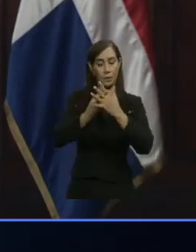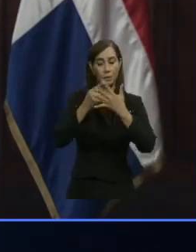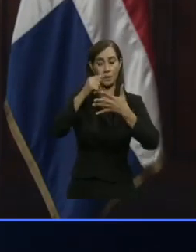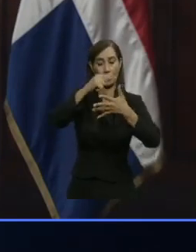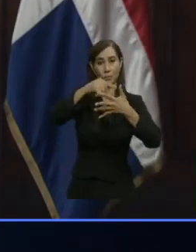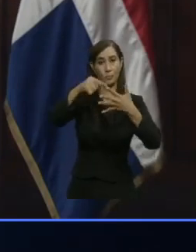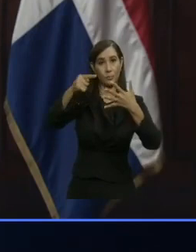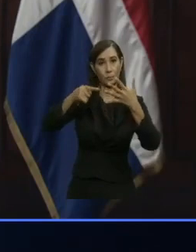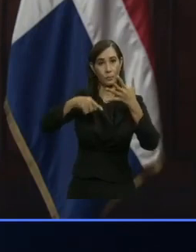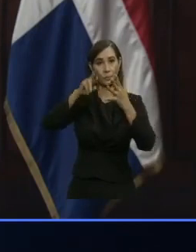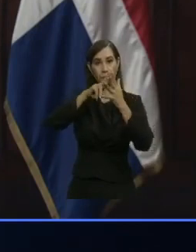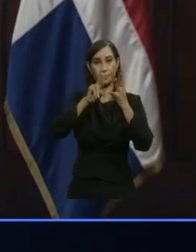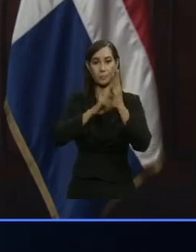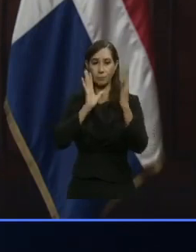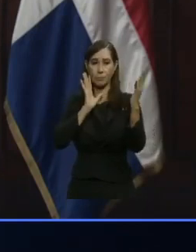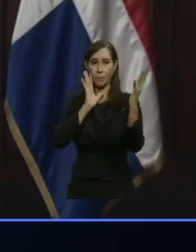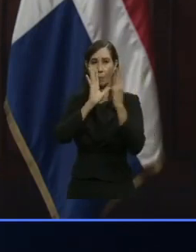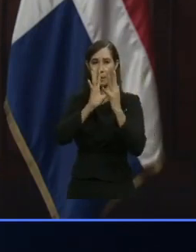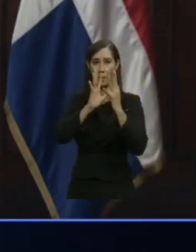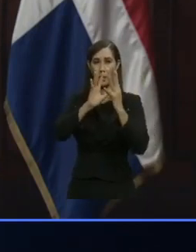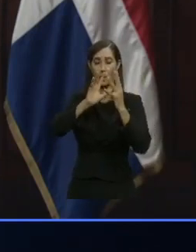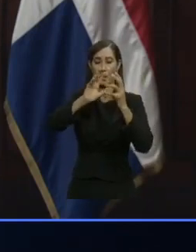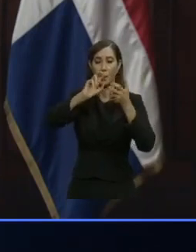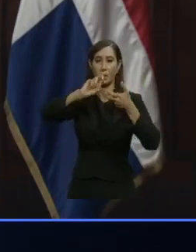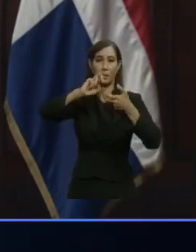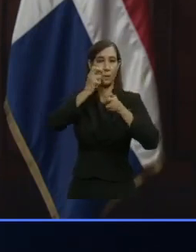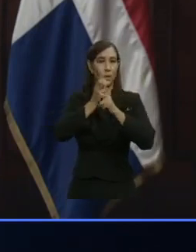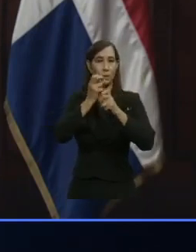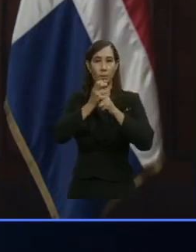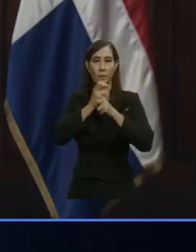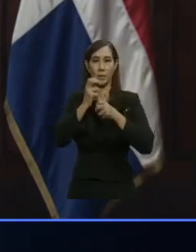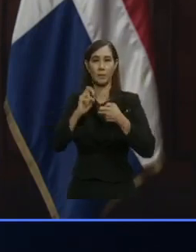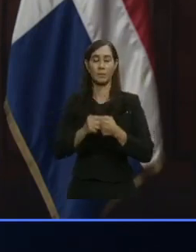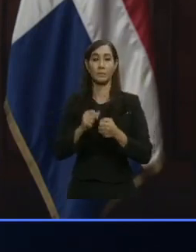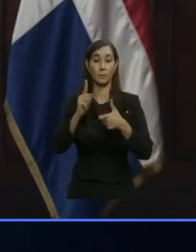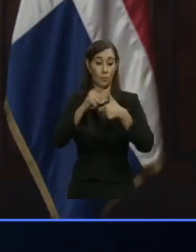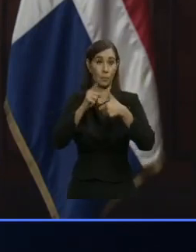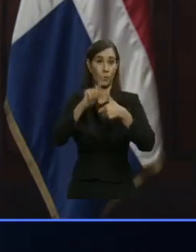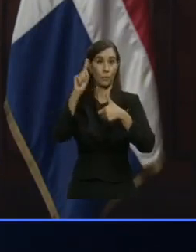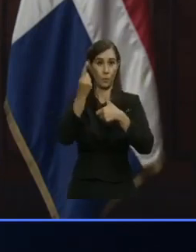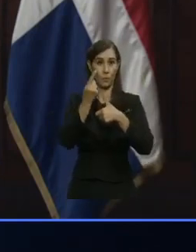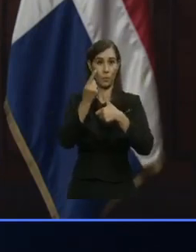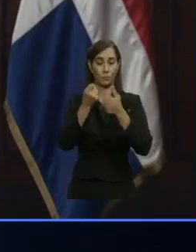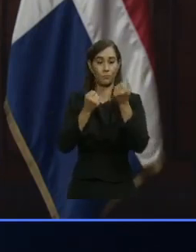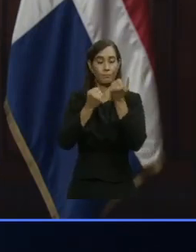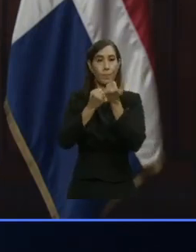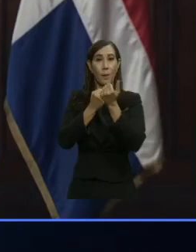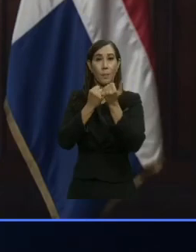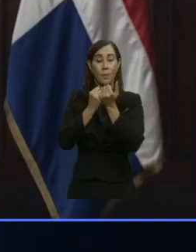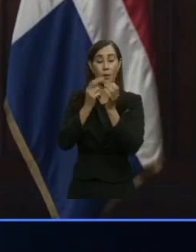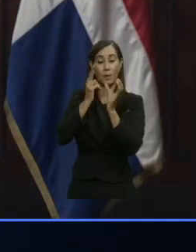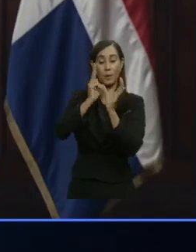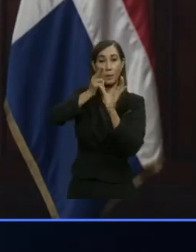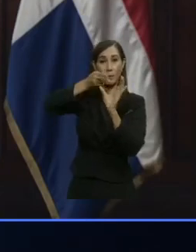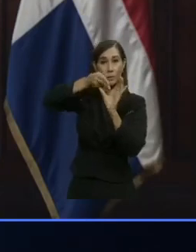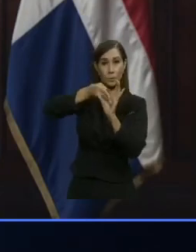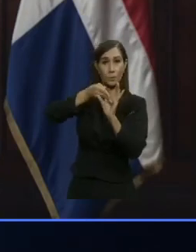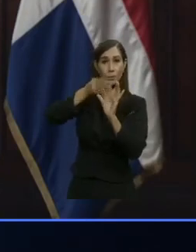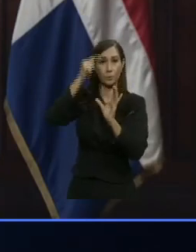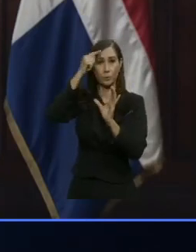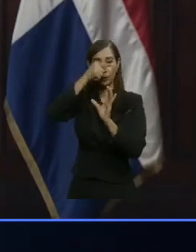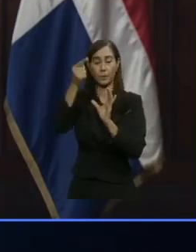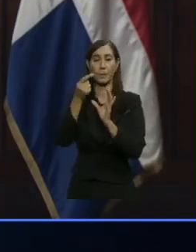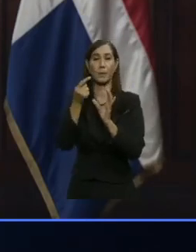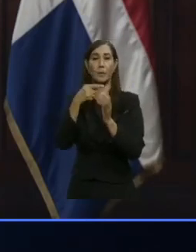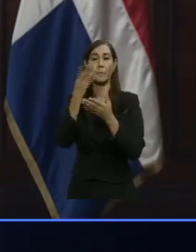parámetro 85 115 ahí no va a haber aumentos y oscila entre ese cuatro meses exacto en cuatro meses